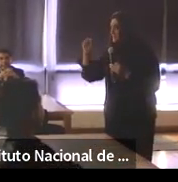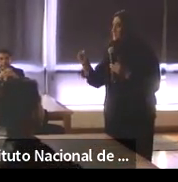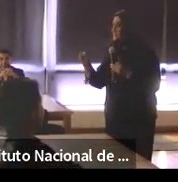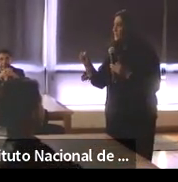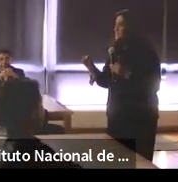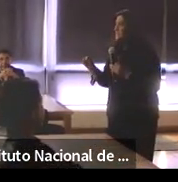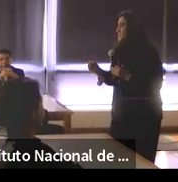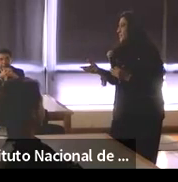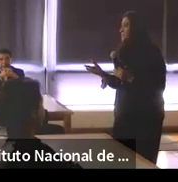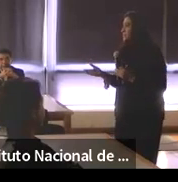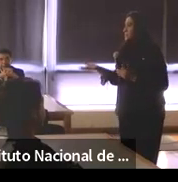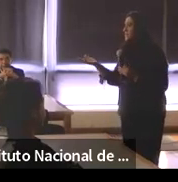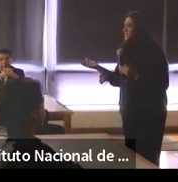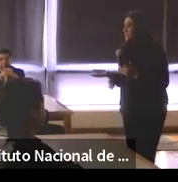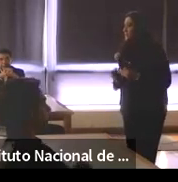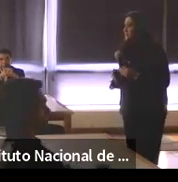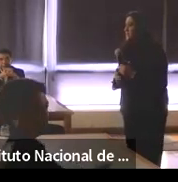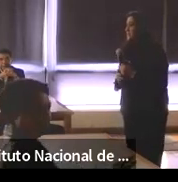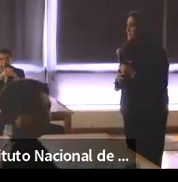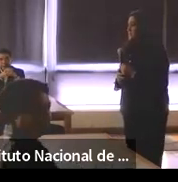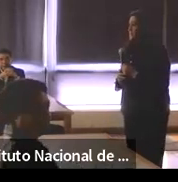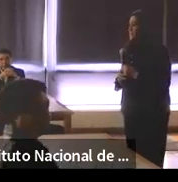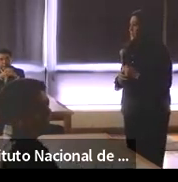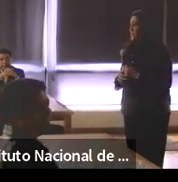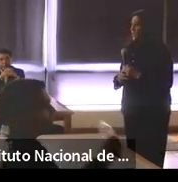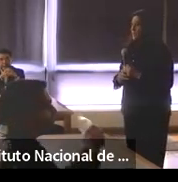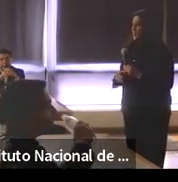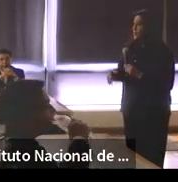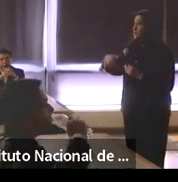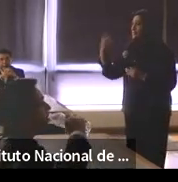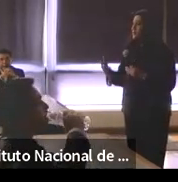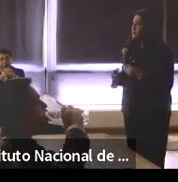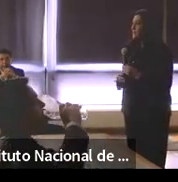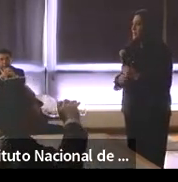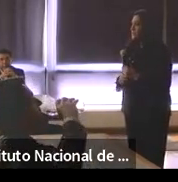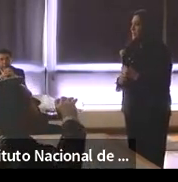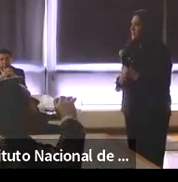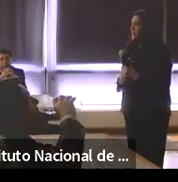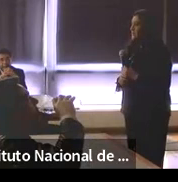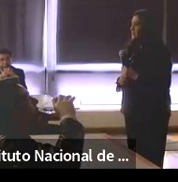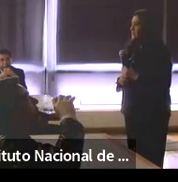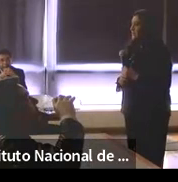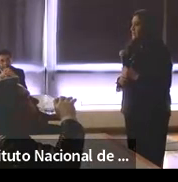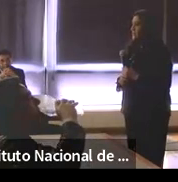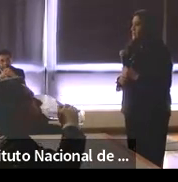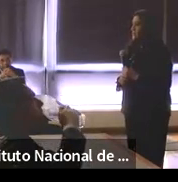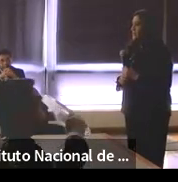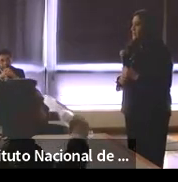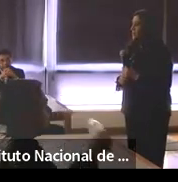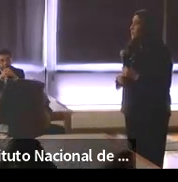y casi siempre decimos también pues es mi jefe me está indicando pero no nos atrevemos a negociar